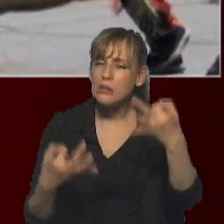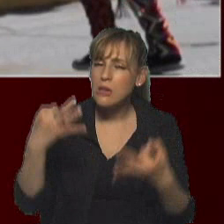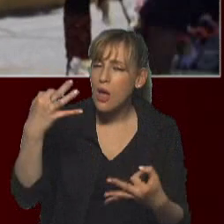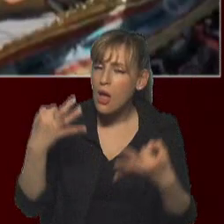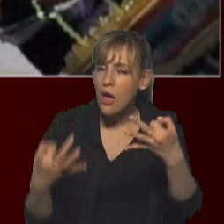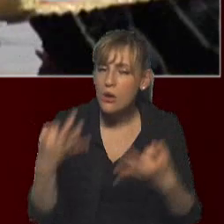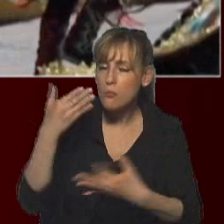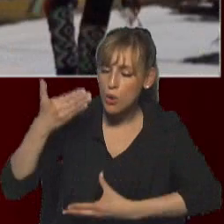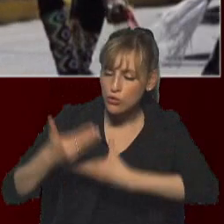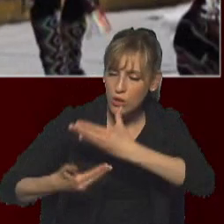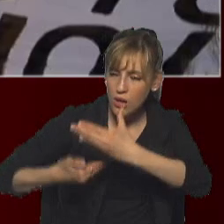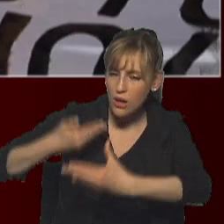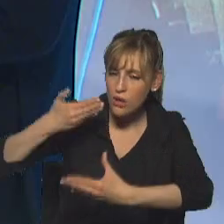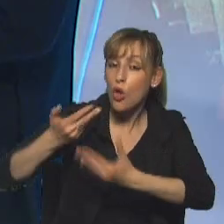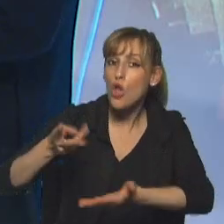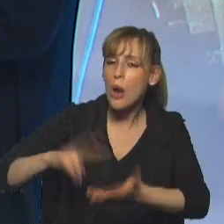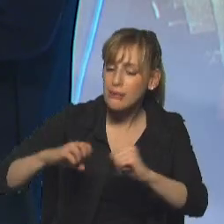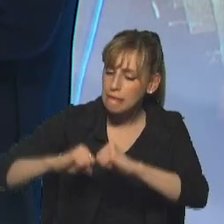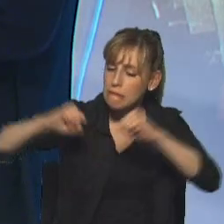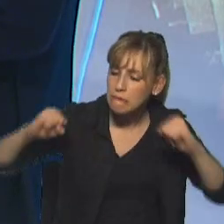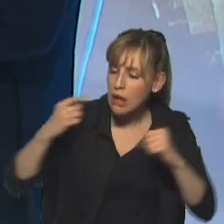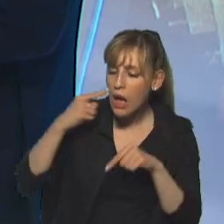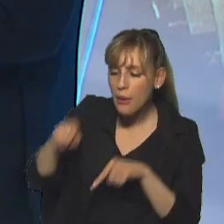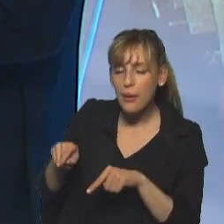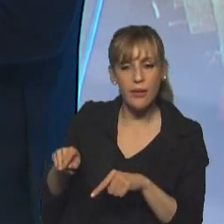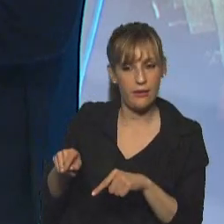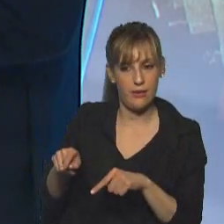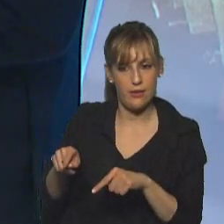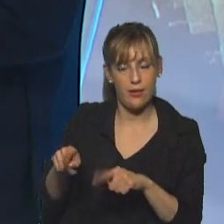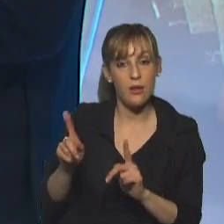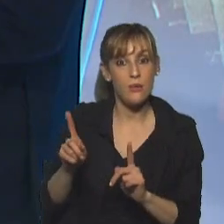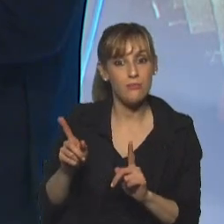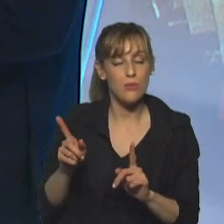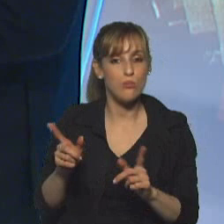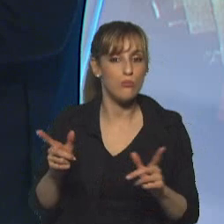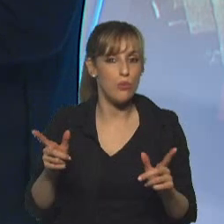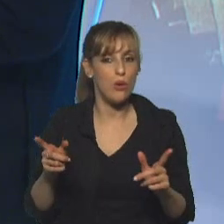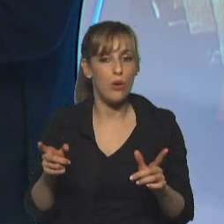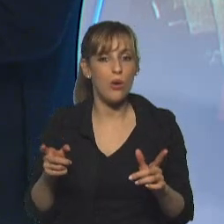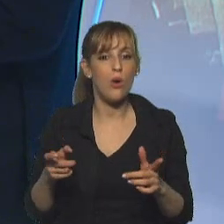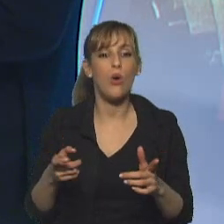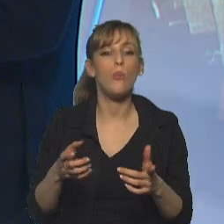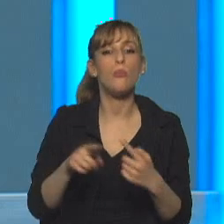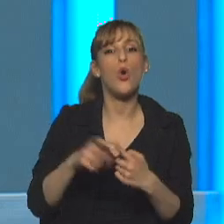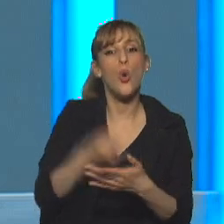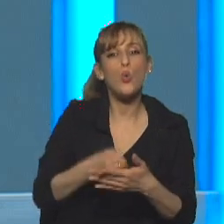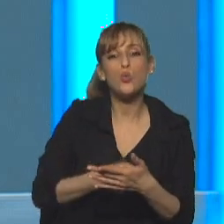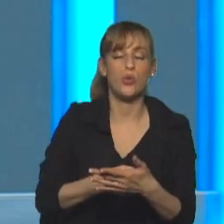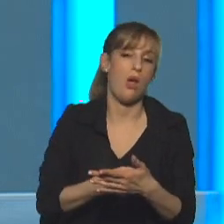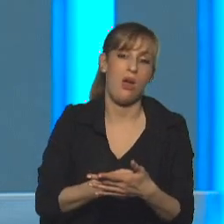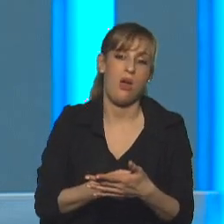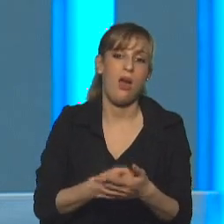todo esta pugna en donde las luchas de la representación han terminado sepultando las luchas de la redistribución, que eran las